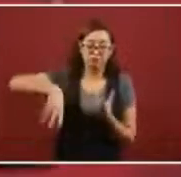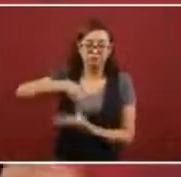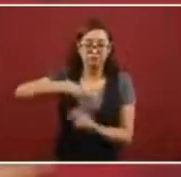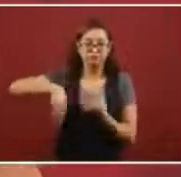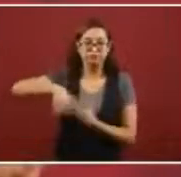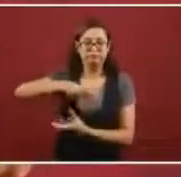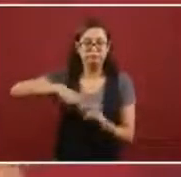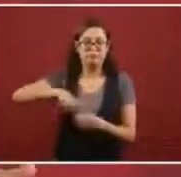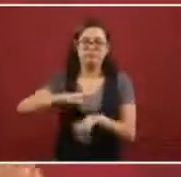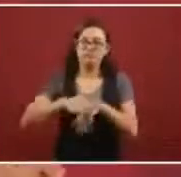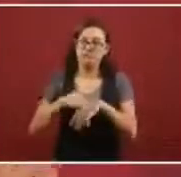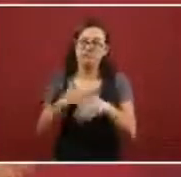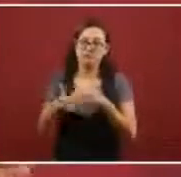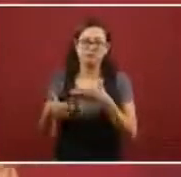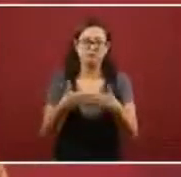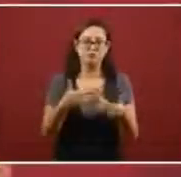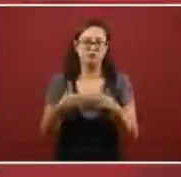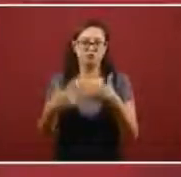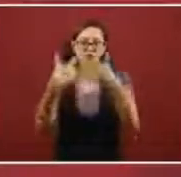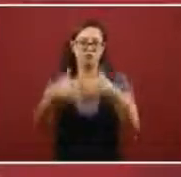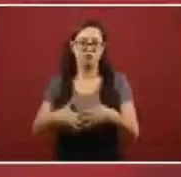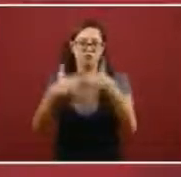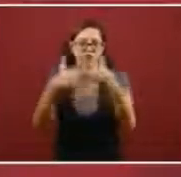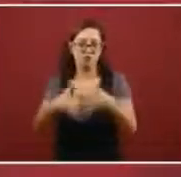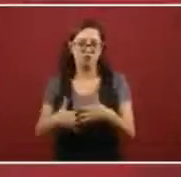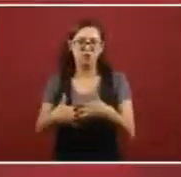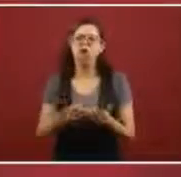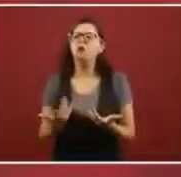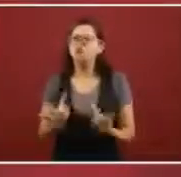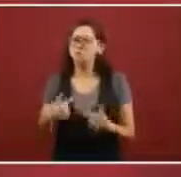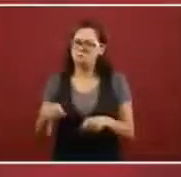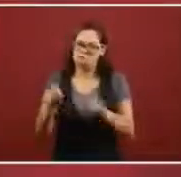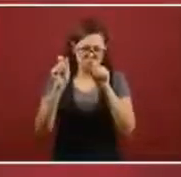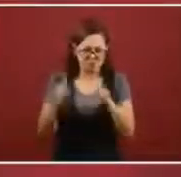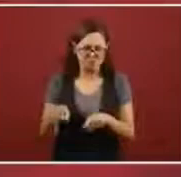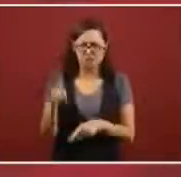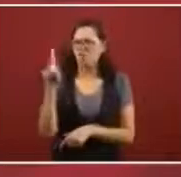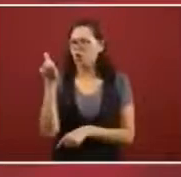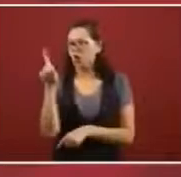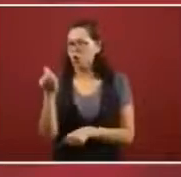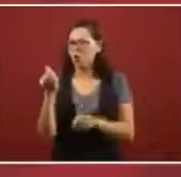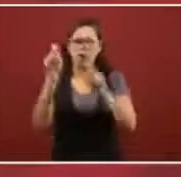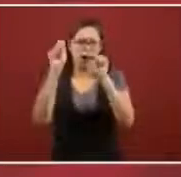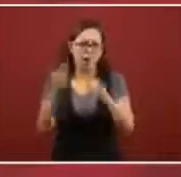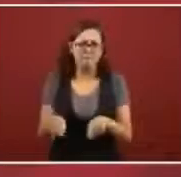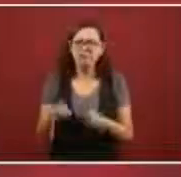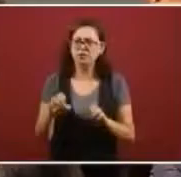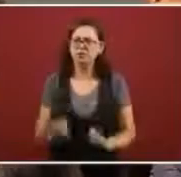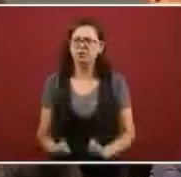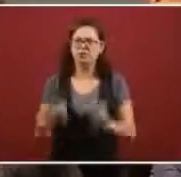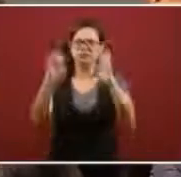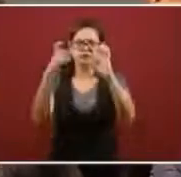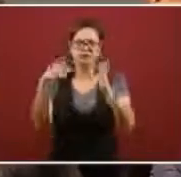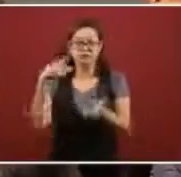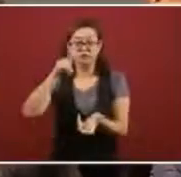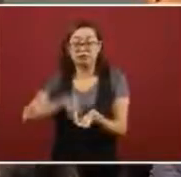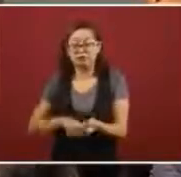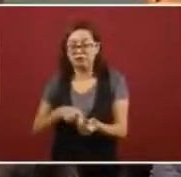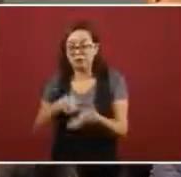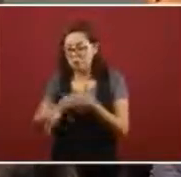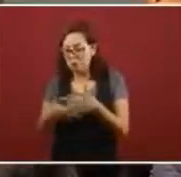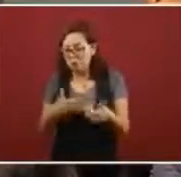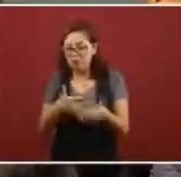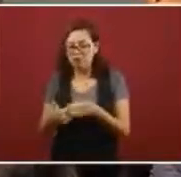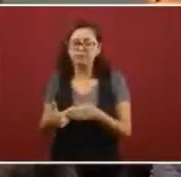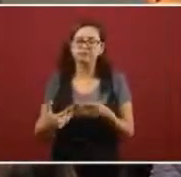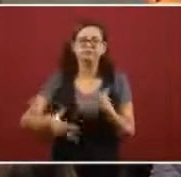Entonces, con la misma infraestructura, con la misma agua, se puede generar más energía.